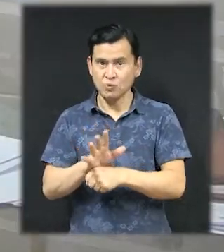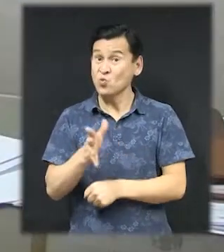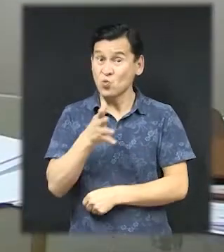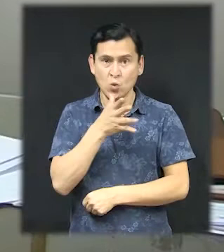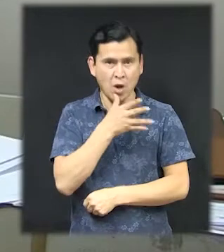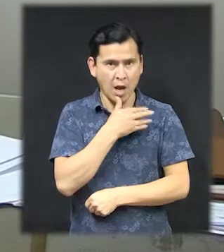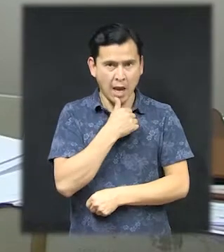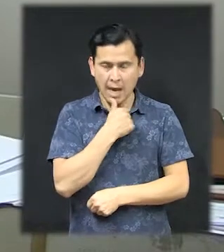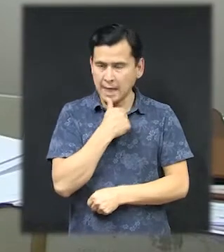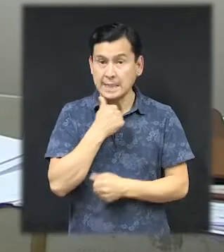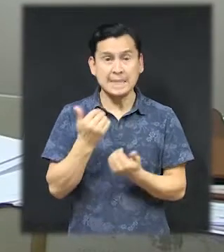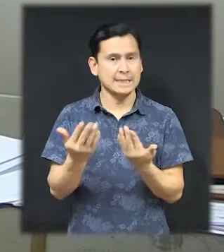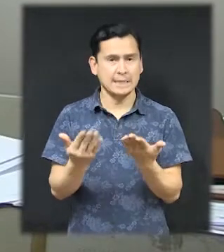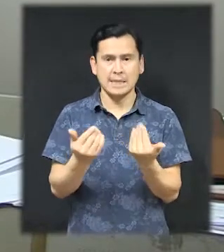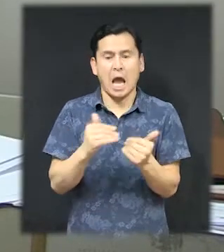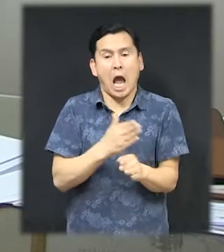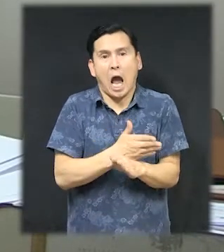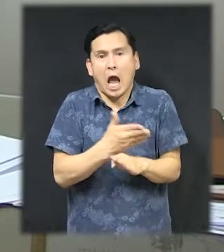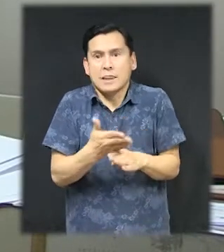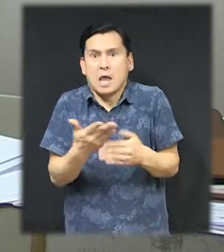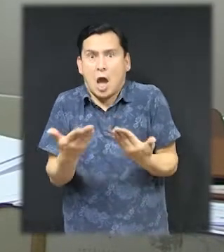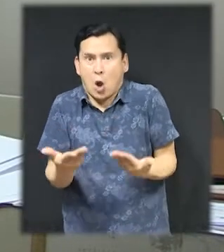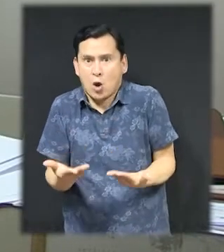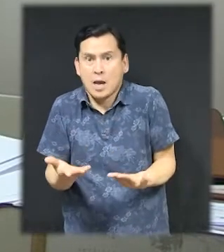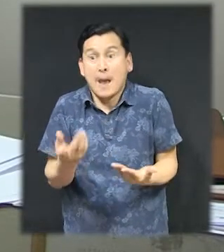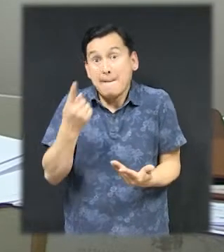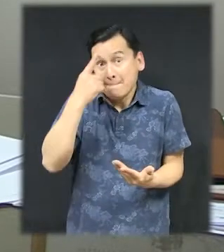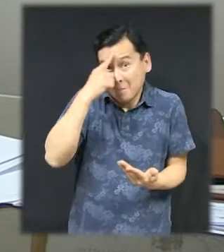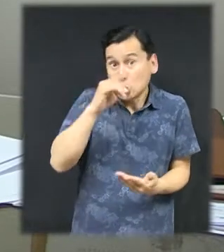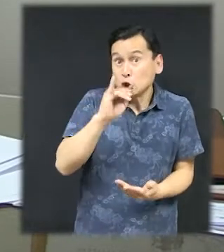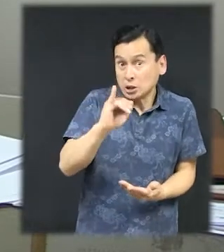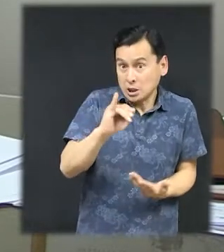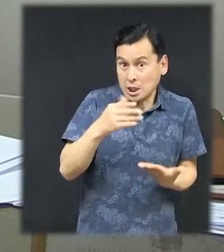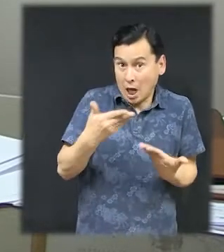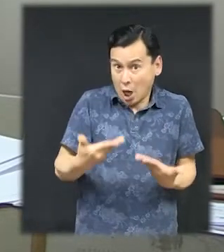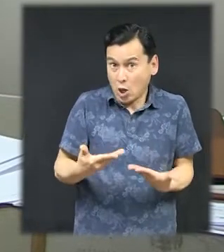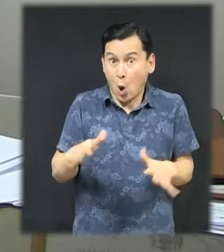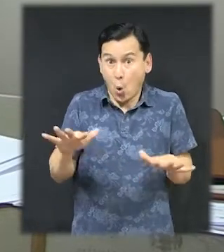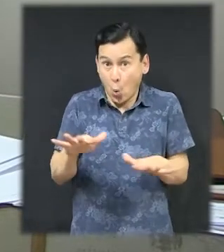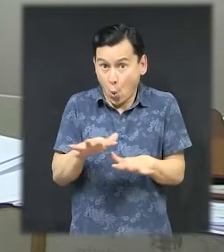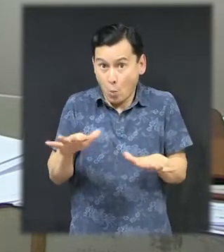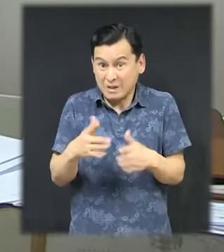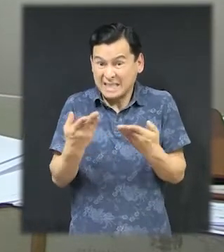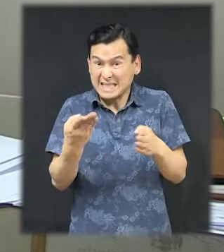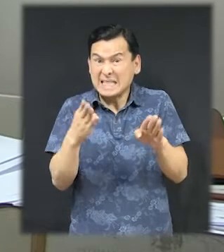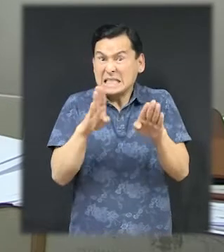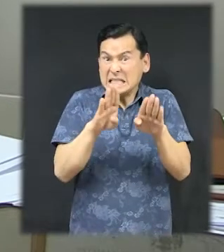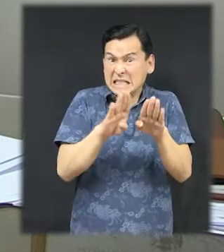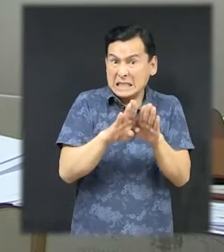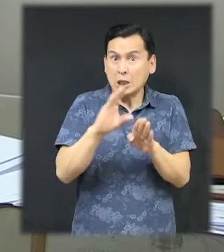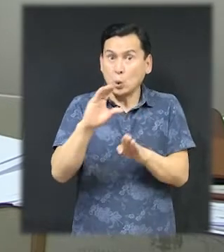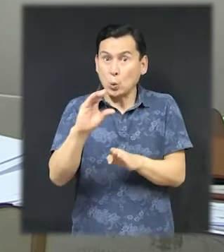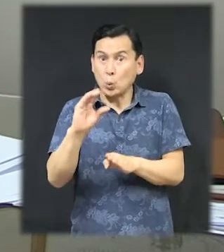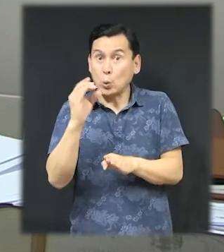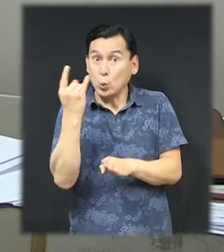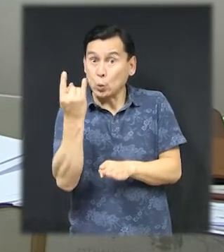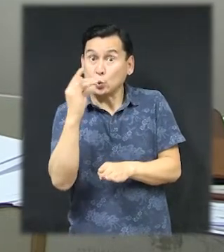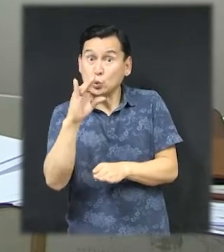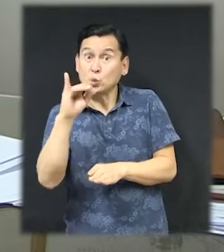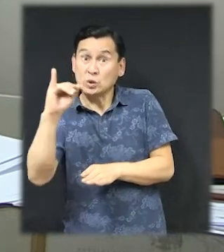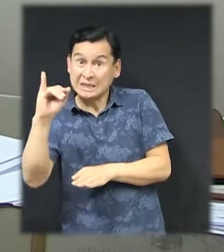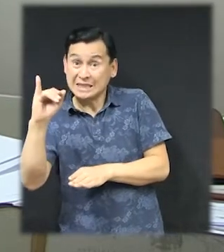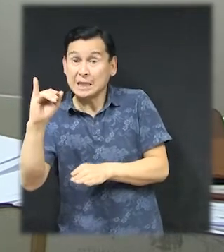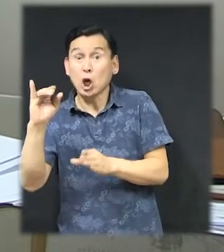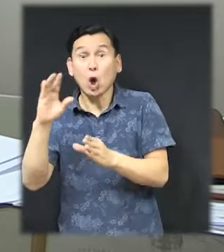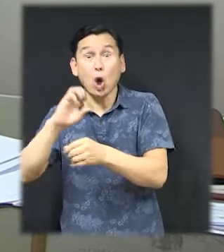hemos tenido esa necesidad, pero sí ha ocurrido que en la práctica, con la ocupación y cierre en corte de la UCI para la atención